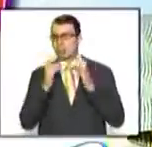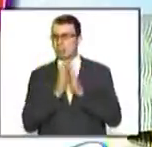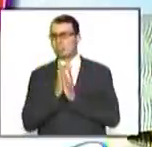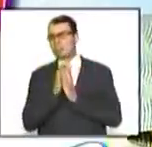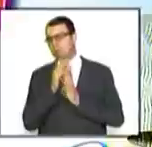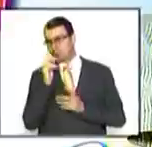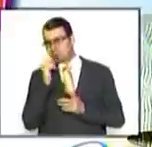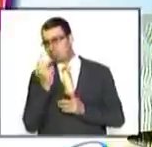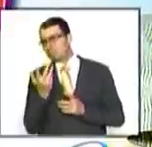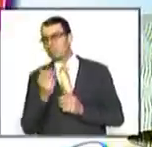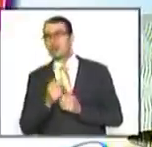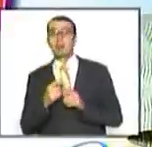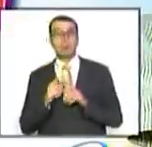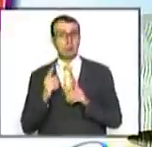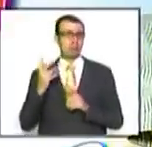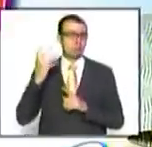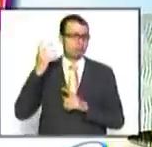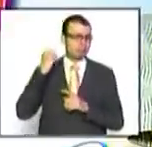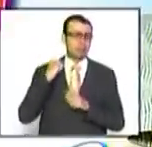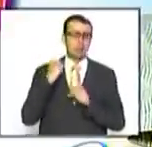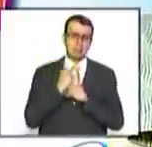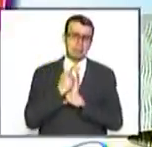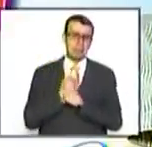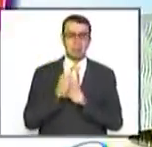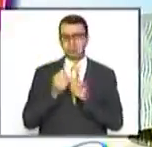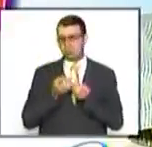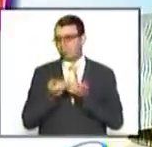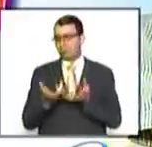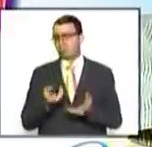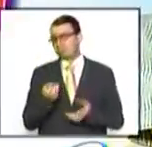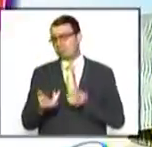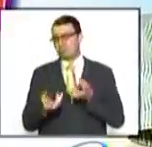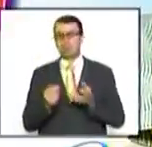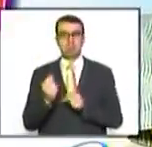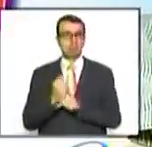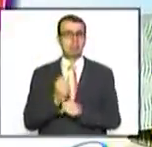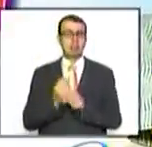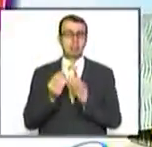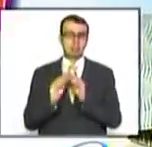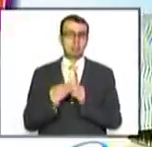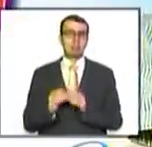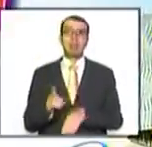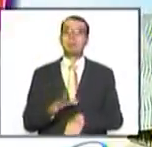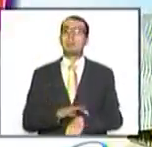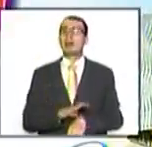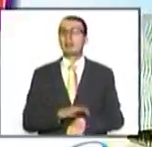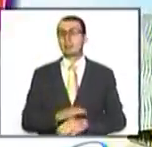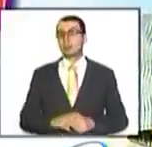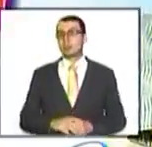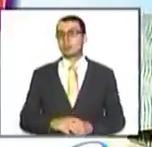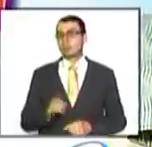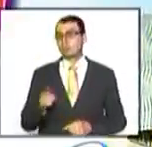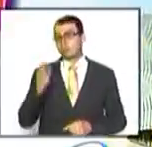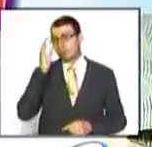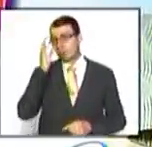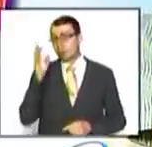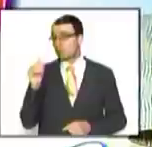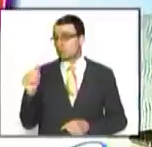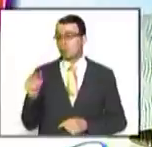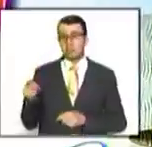venido practicando hace años atrás. Desde luego lo que usted nombraba ahora, estos